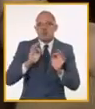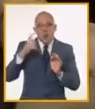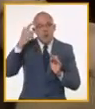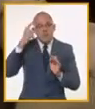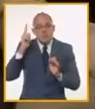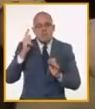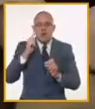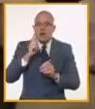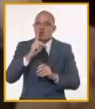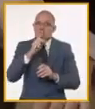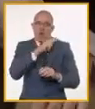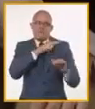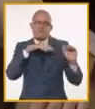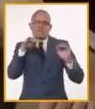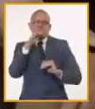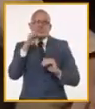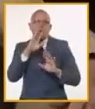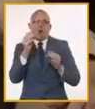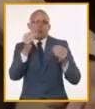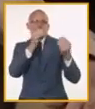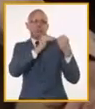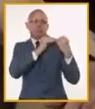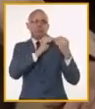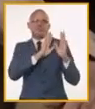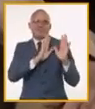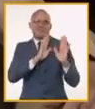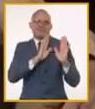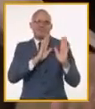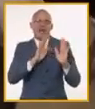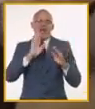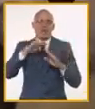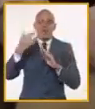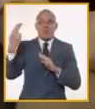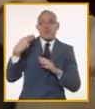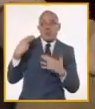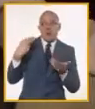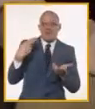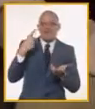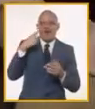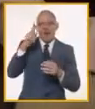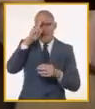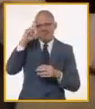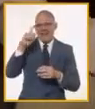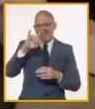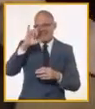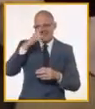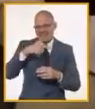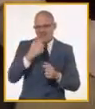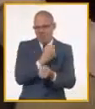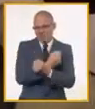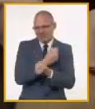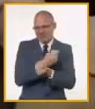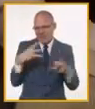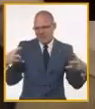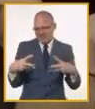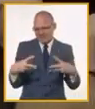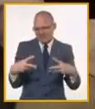para ser ministro. Porque después me dieron la ONRI, que era el Fran País, que atendiera todo eso. Y yo fui conociendo.